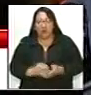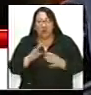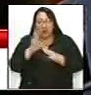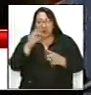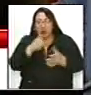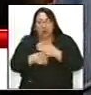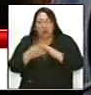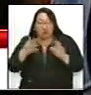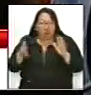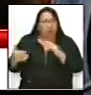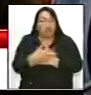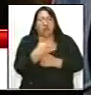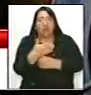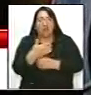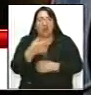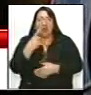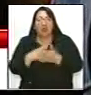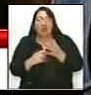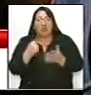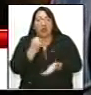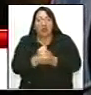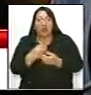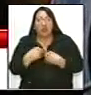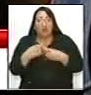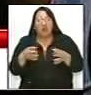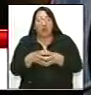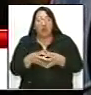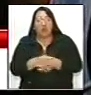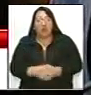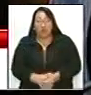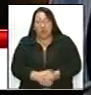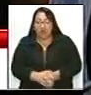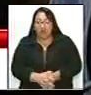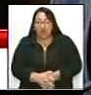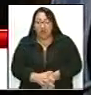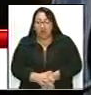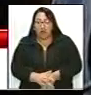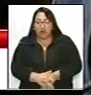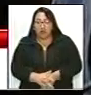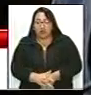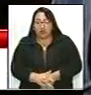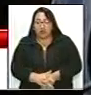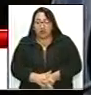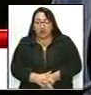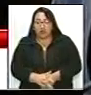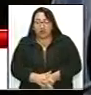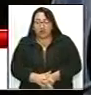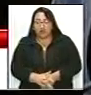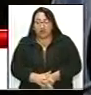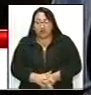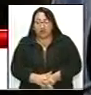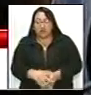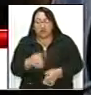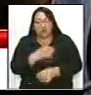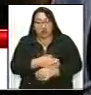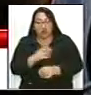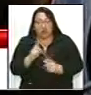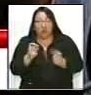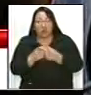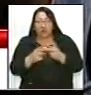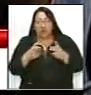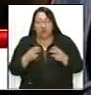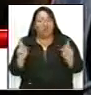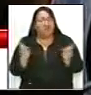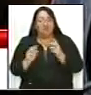nuestro documento en el Nuevo Perú para poder ser acreditados como bancada. Pero por imposición del presidente del momento, el señor Galarreta, no